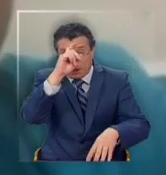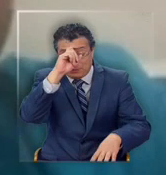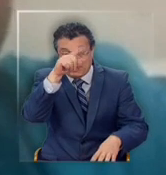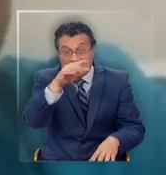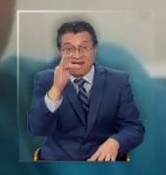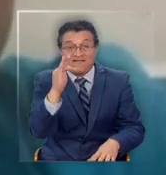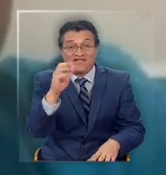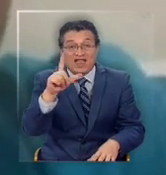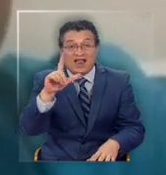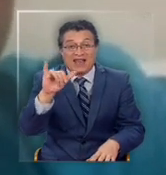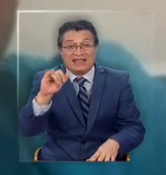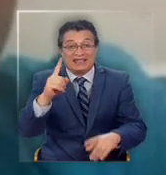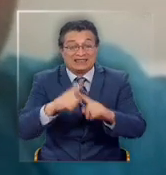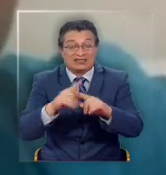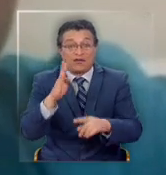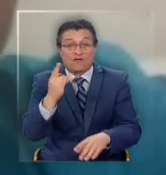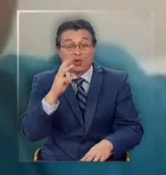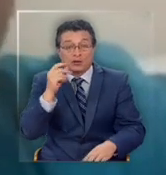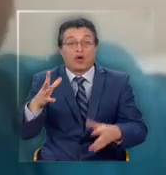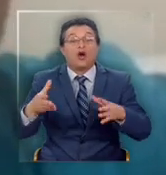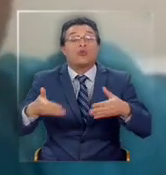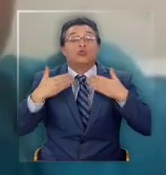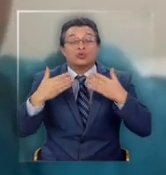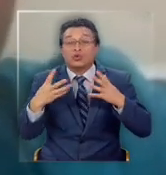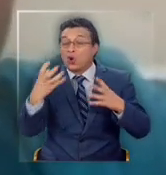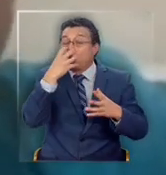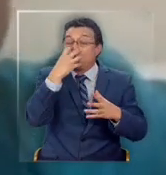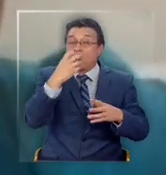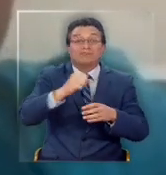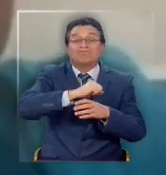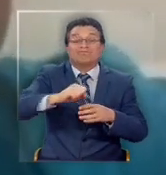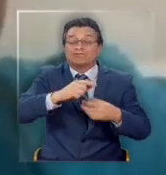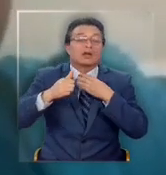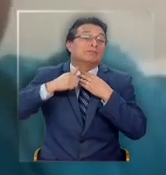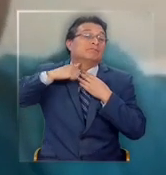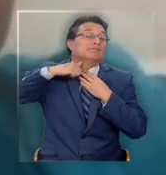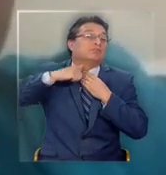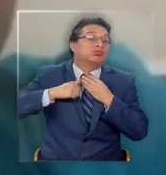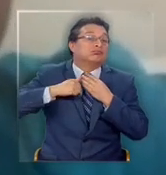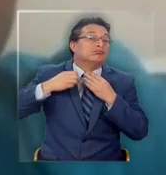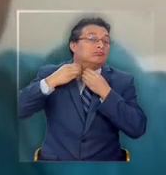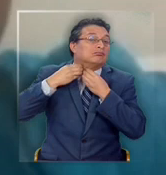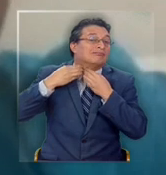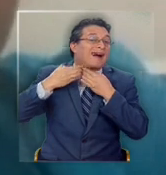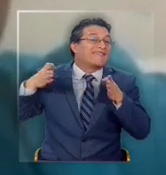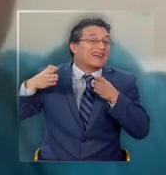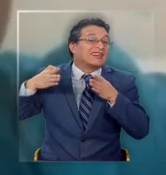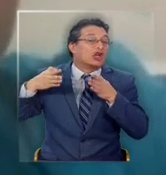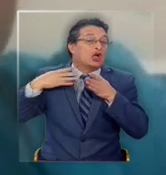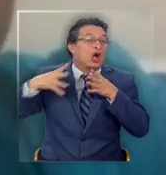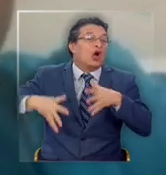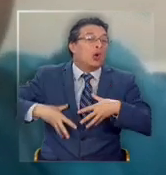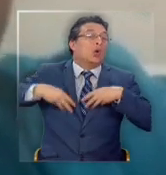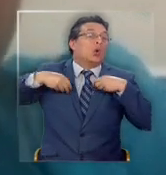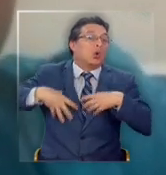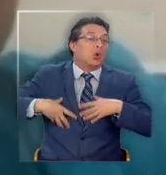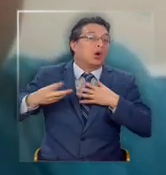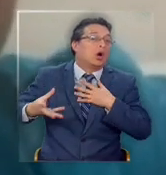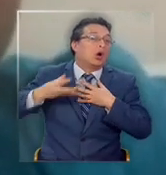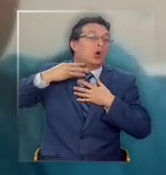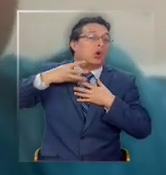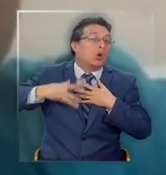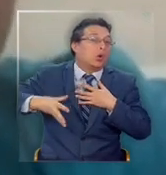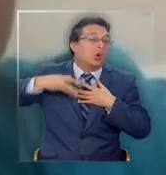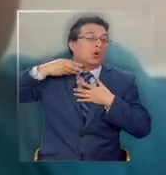mecánica? Sí, acá el equipo del Félix Bulnes ya practicaba traqueostomía. Estamos apoyando también para